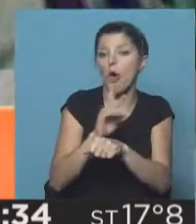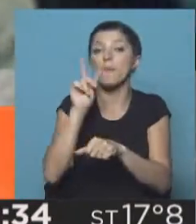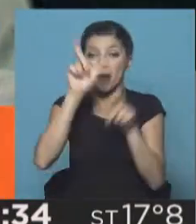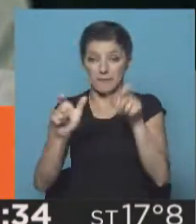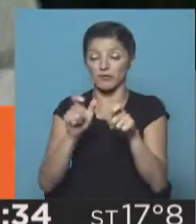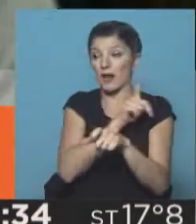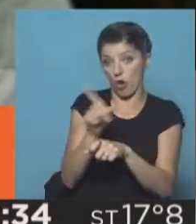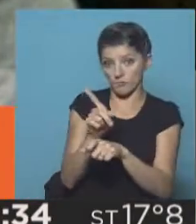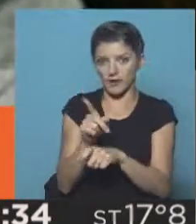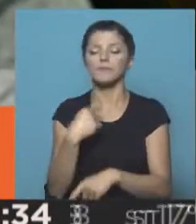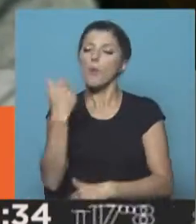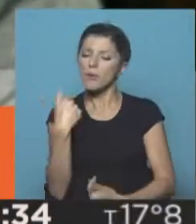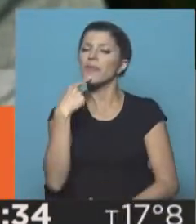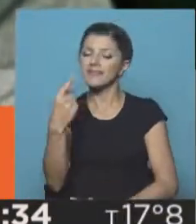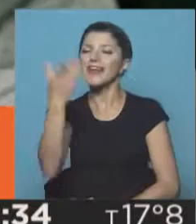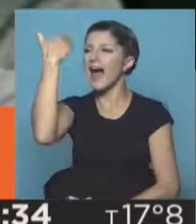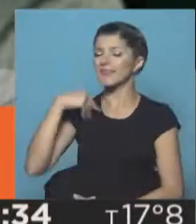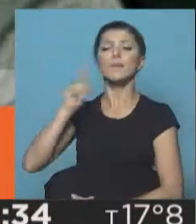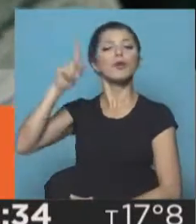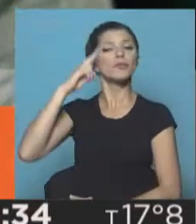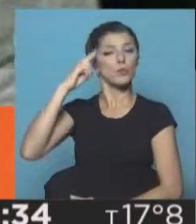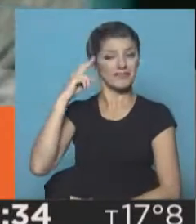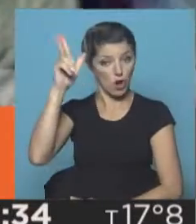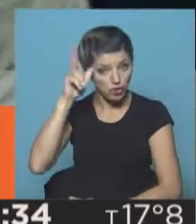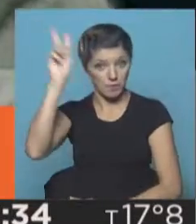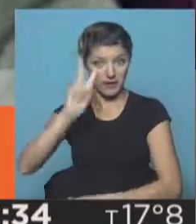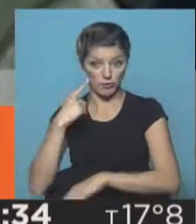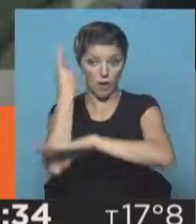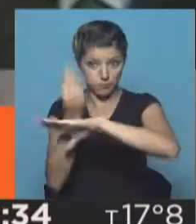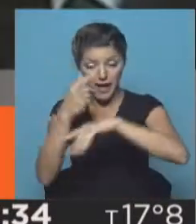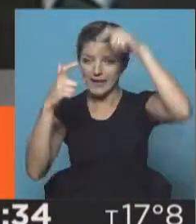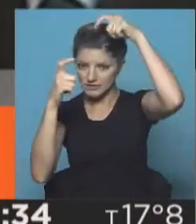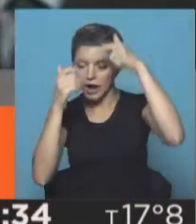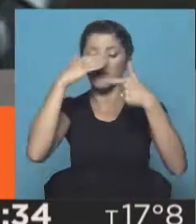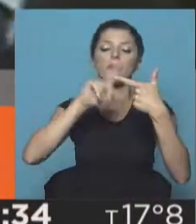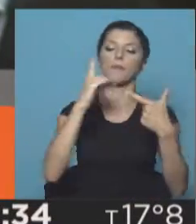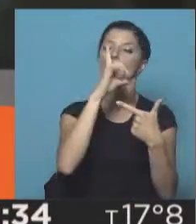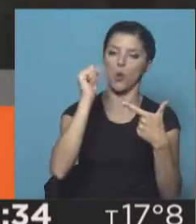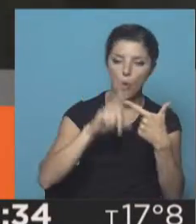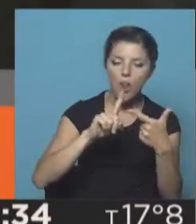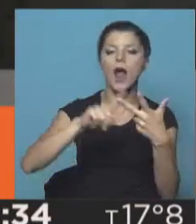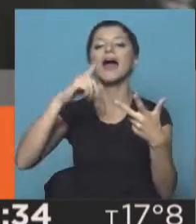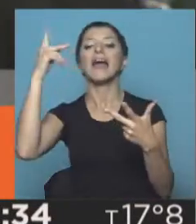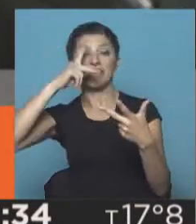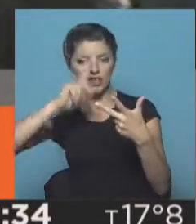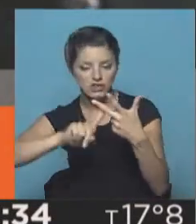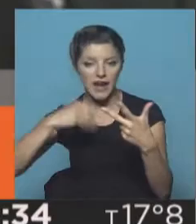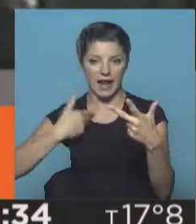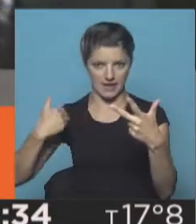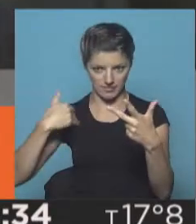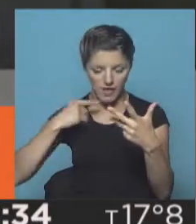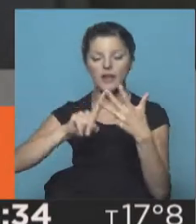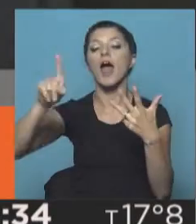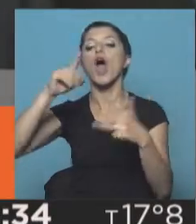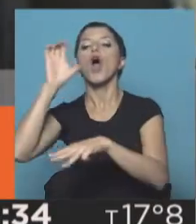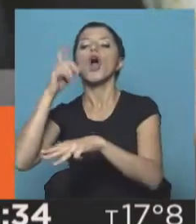de Hugo Chávez en 1998 en Venezuela, al que siguieron Lula da Silva en Brasil, Néstor Kirchner en Argentina, Rafael Correa en